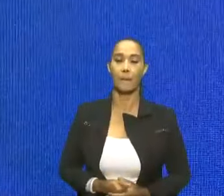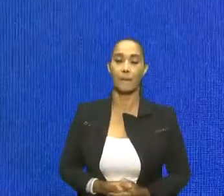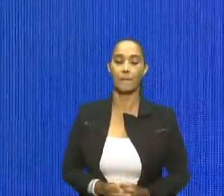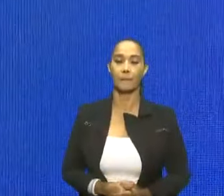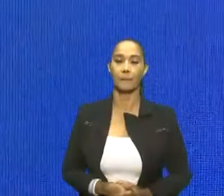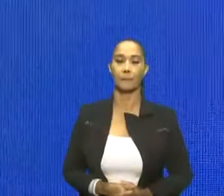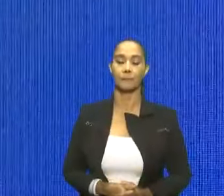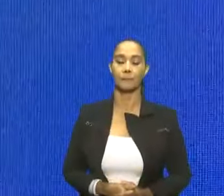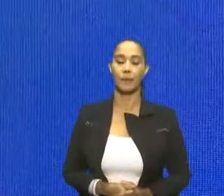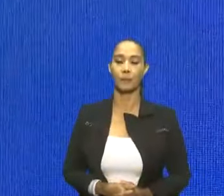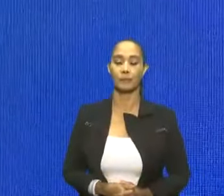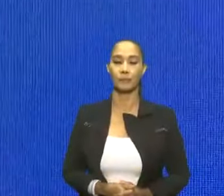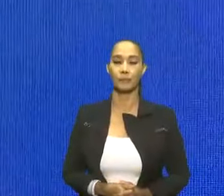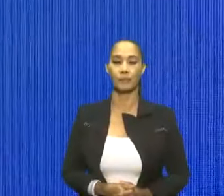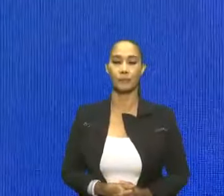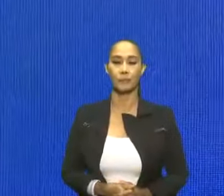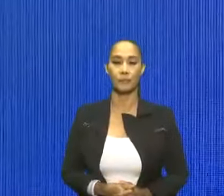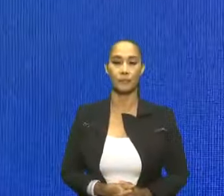Y destacar